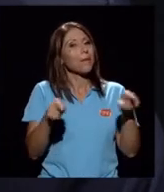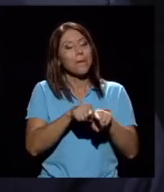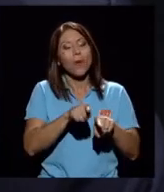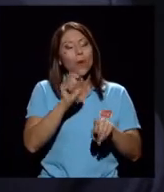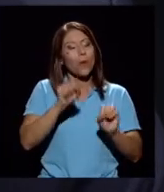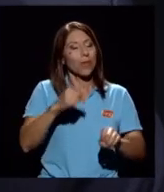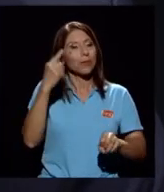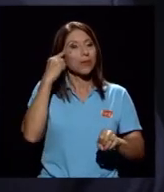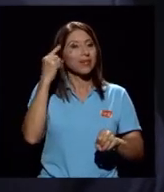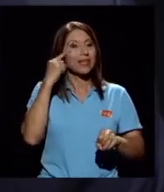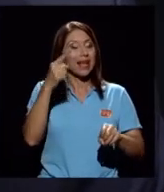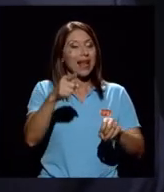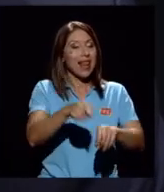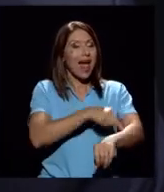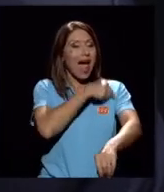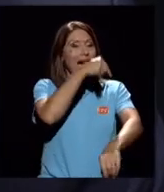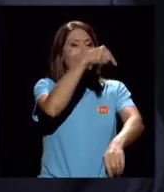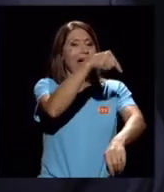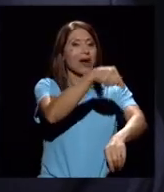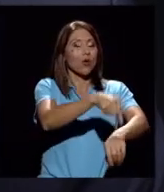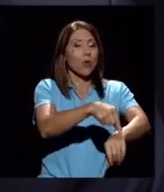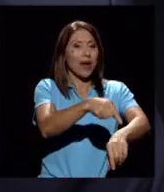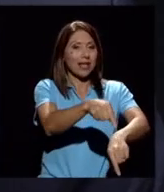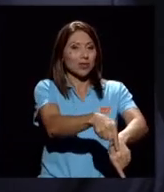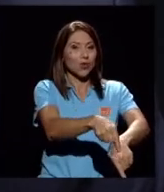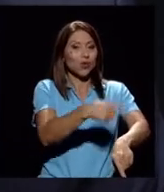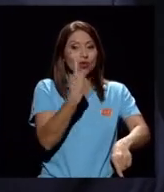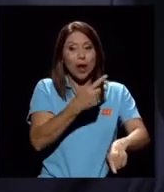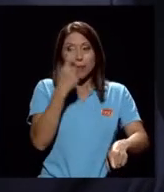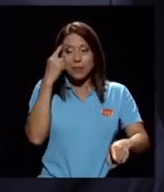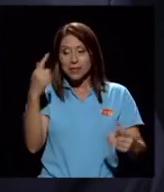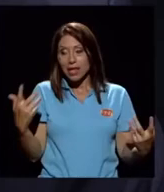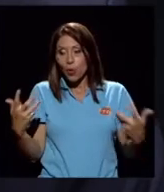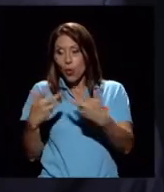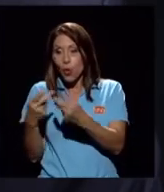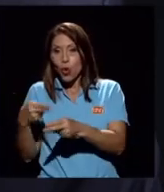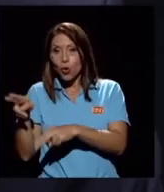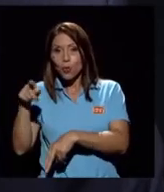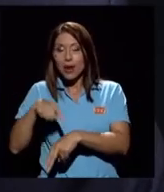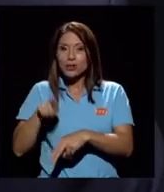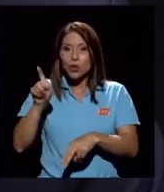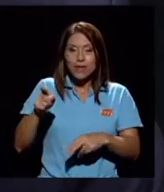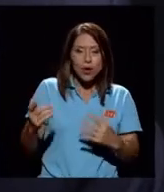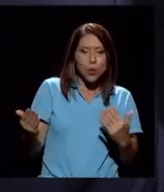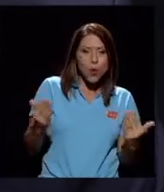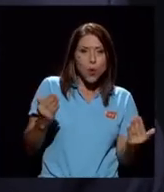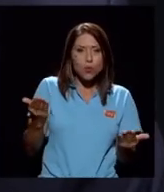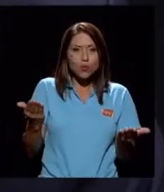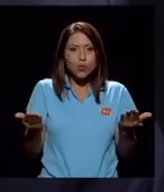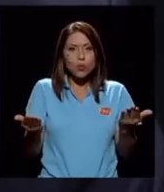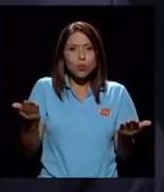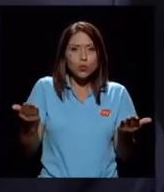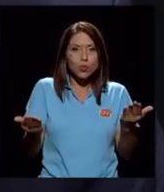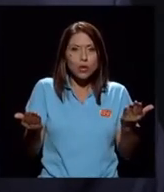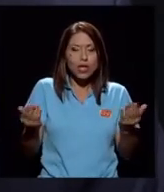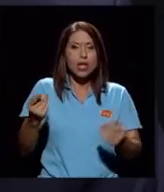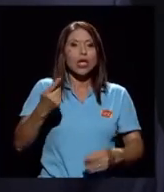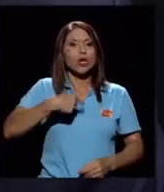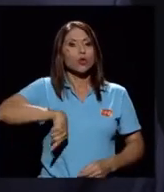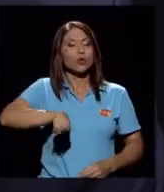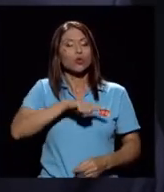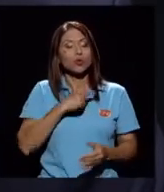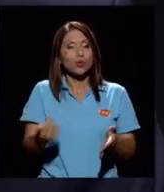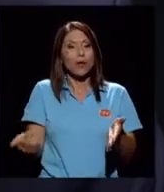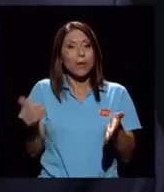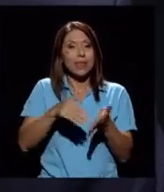solución de los problemas de corto plazo y yo creo que ambas ambas en ambas cosas tenemos que jugar y en eso yo creo que tenemos que darle nuevamente